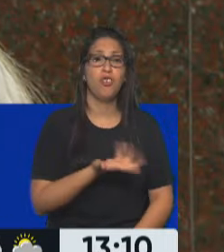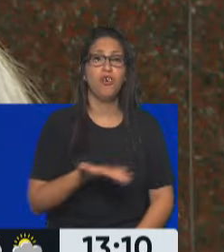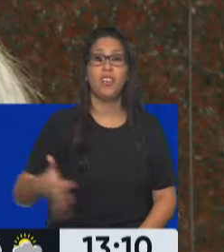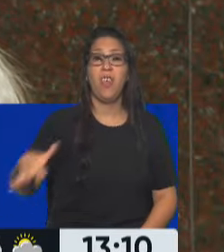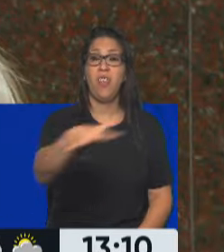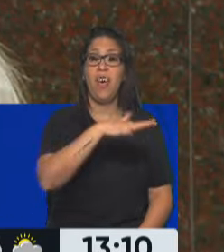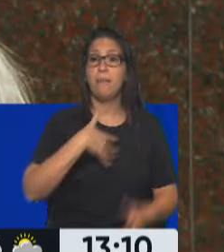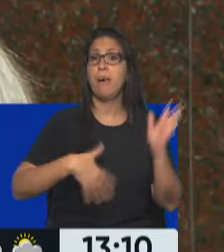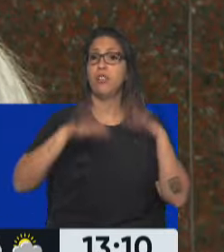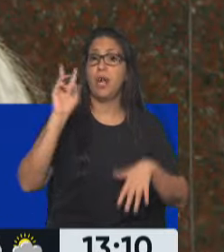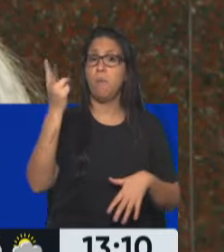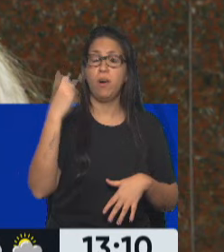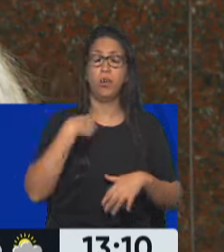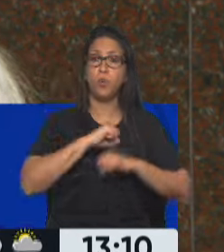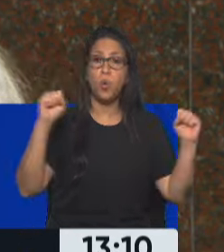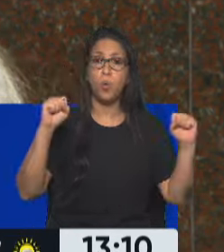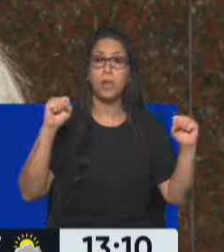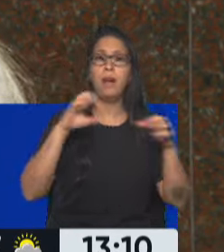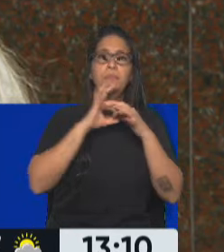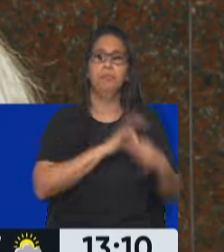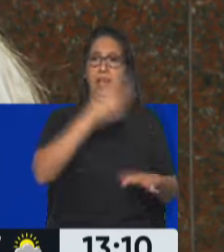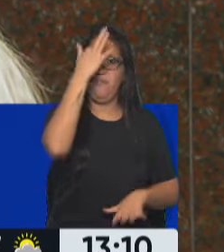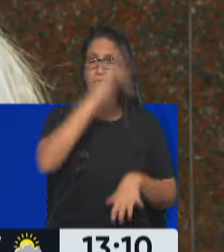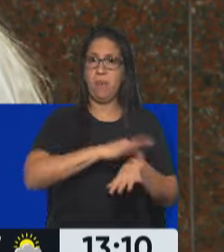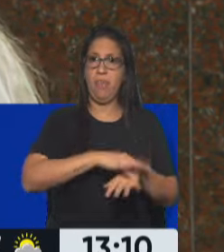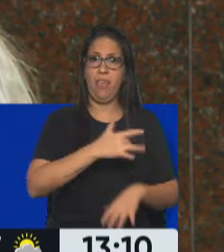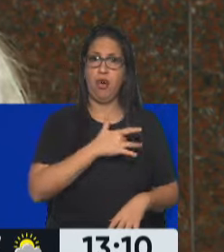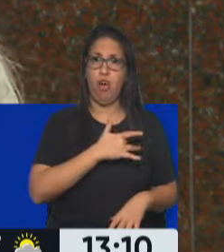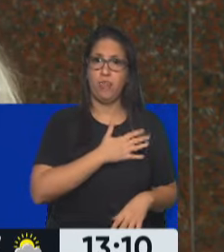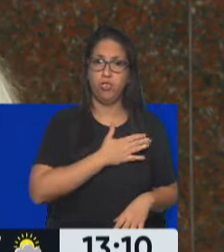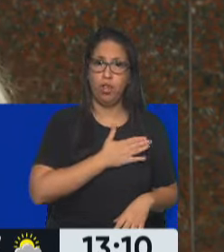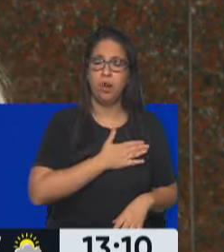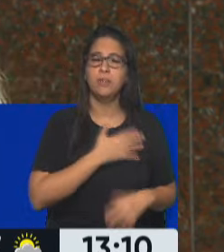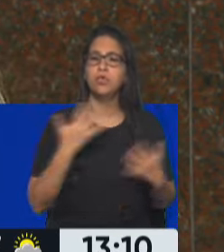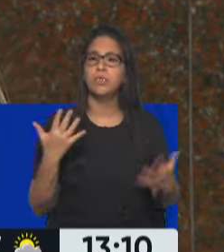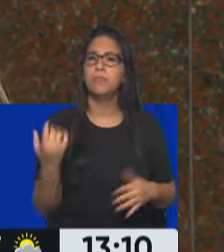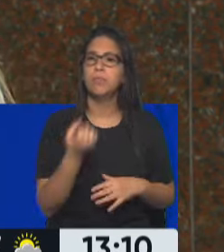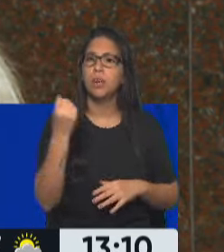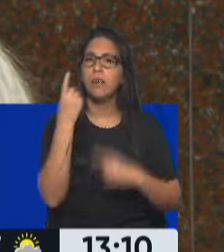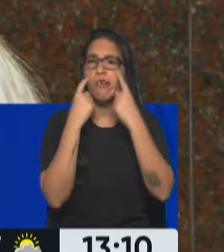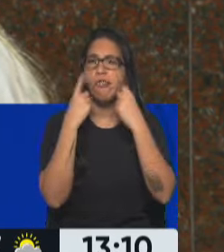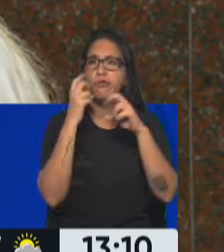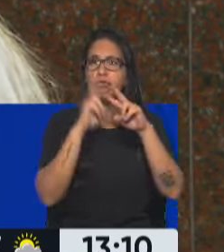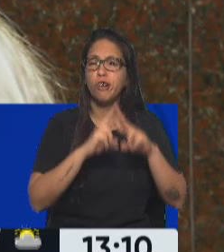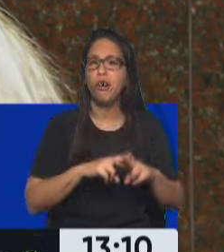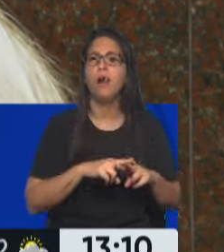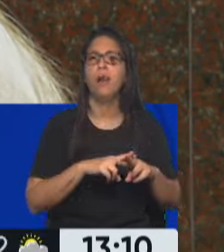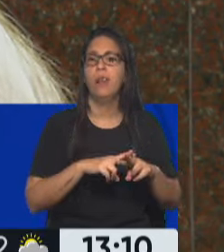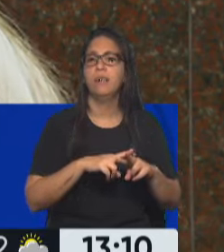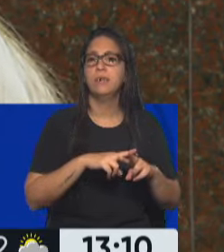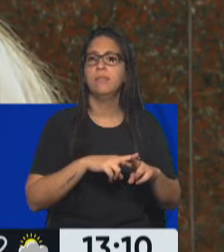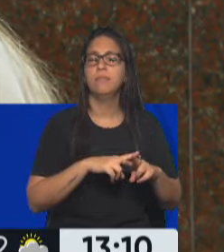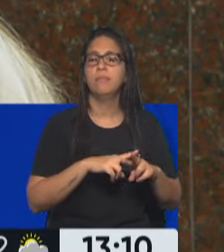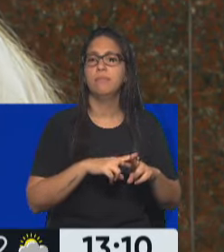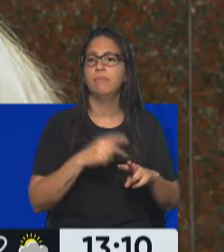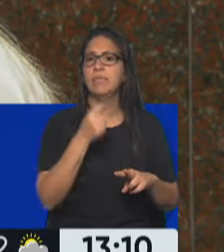mayoría de muerte súbita está relacionada a la enfermedad coronaria entonces controlar todos aquellos factores de riesgo que predisponen a